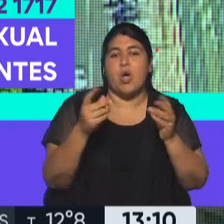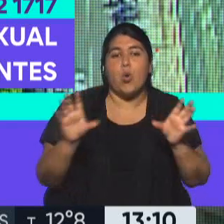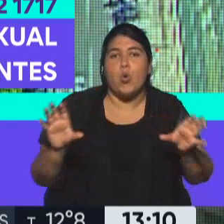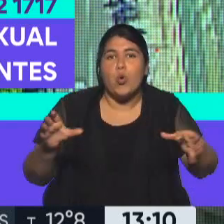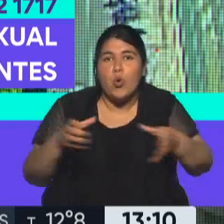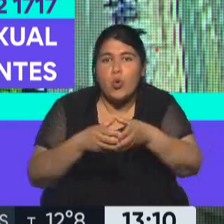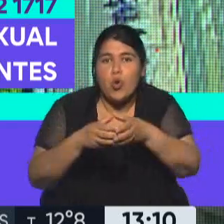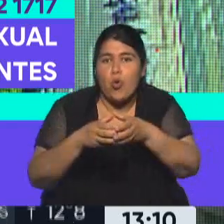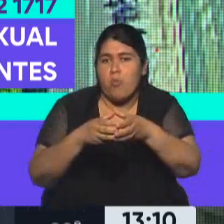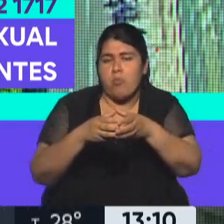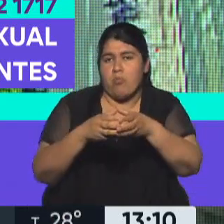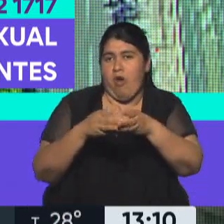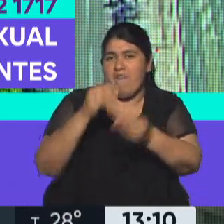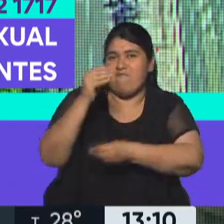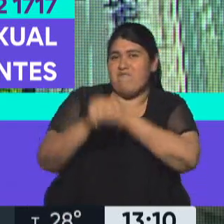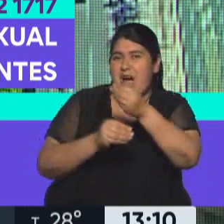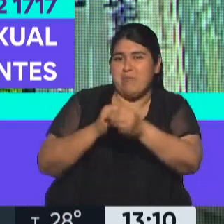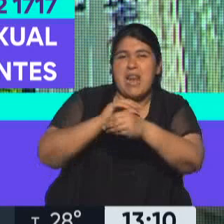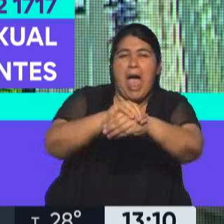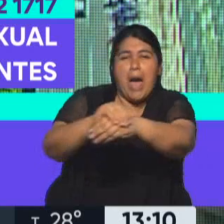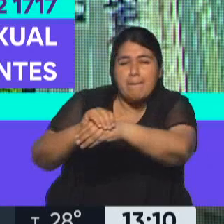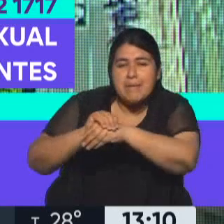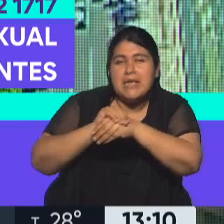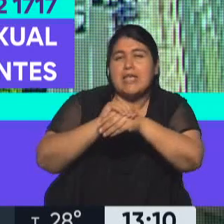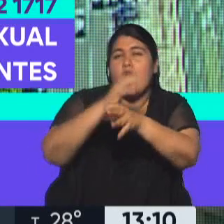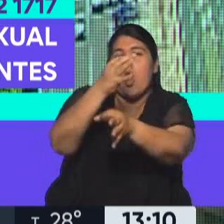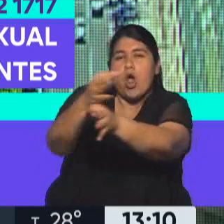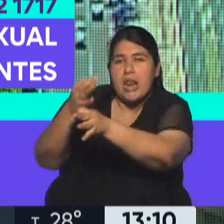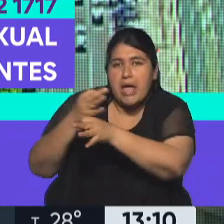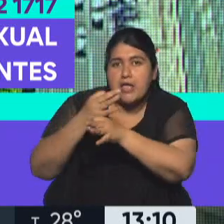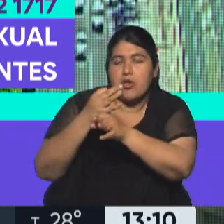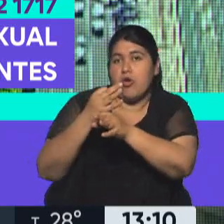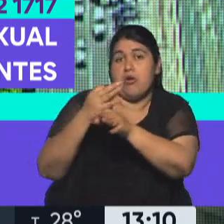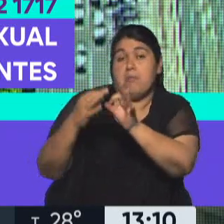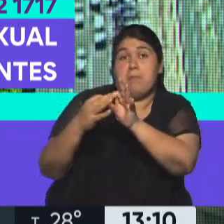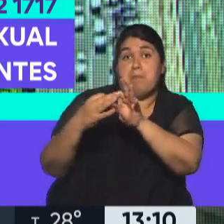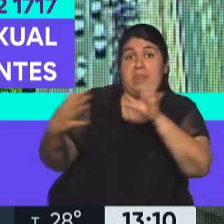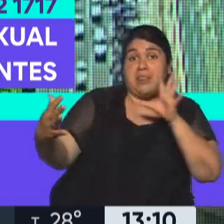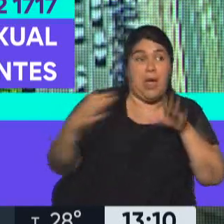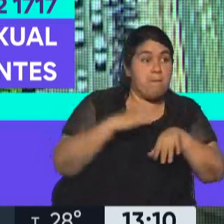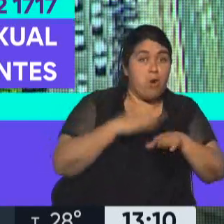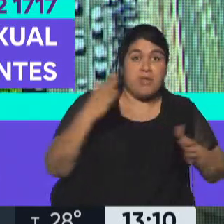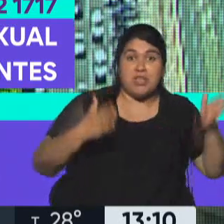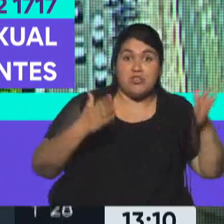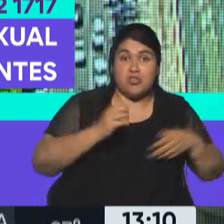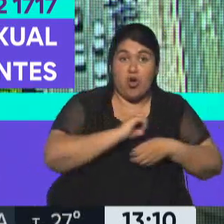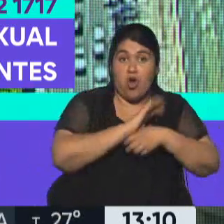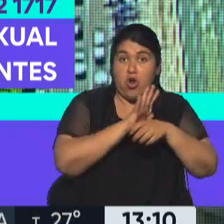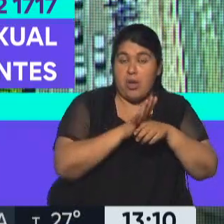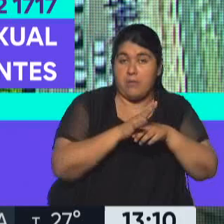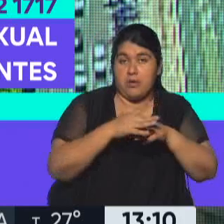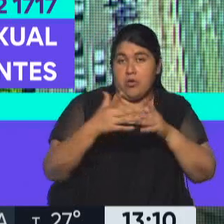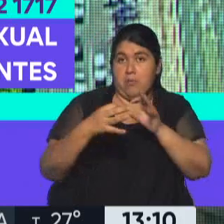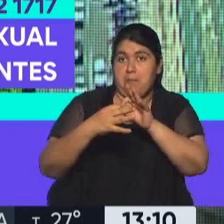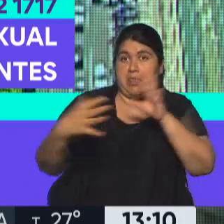grupo extrafamiliar que lo contiene, como puede ser el colegio, como pueden ser los los o las compañeritas de alguna